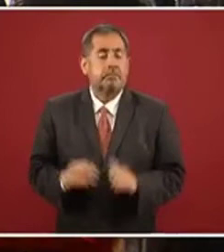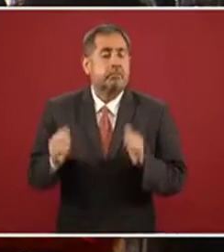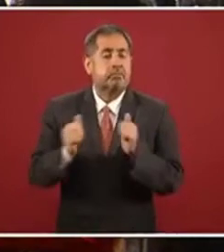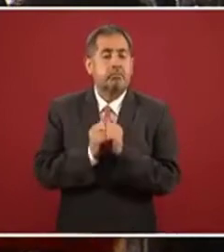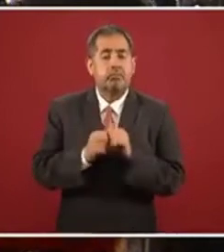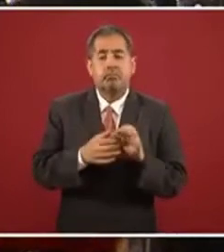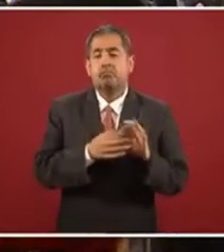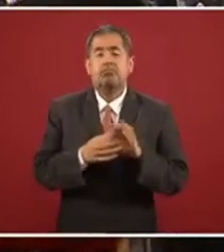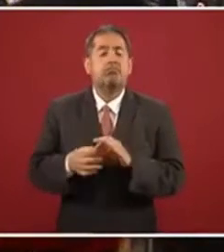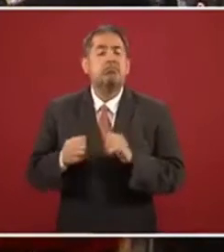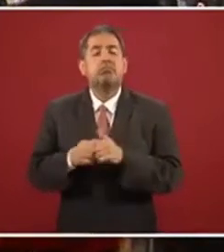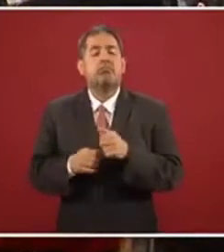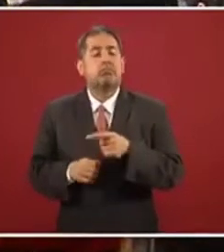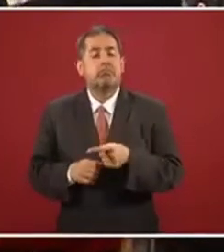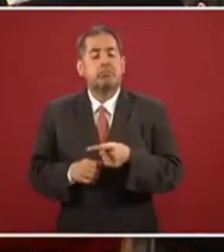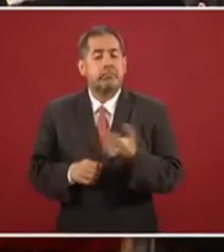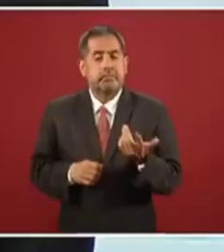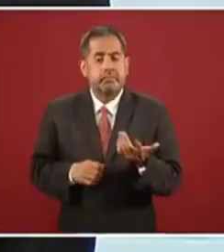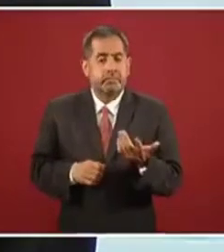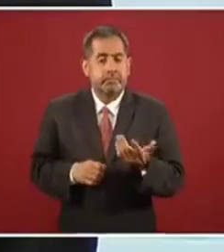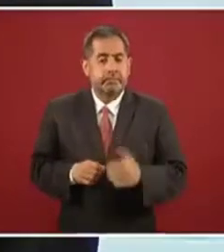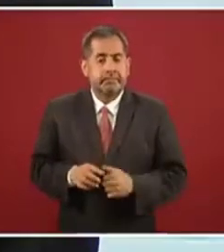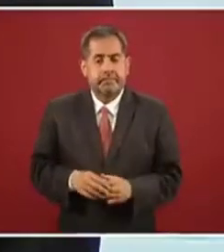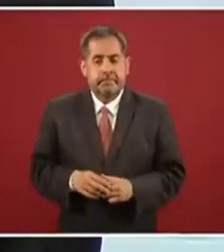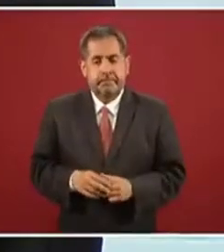acompañada de